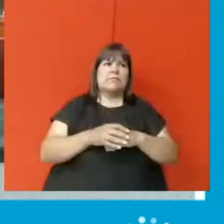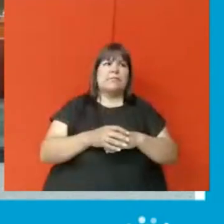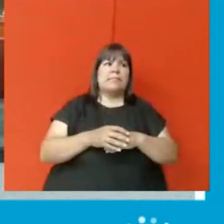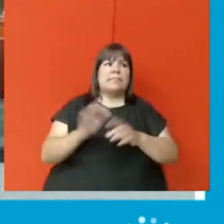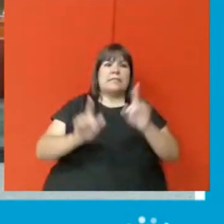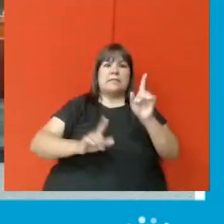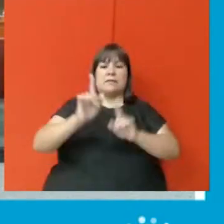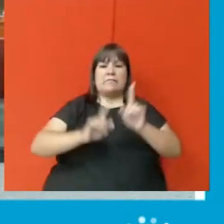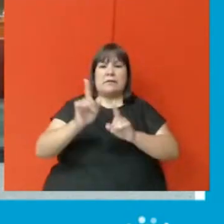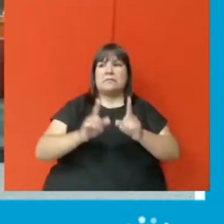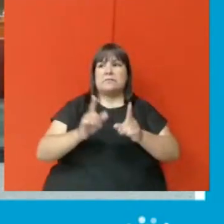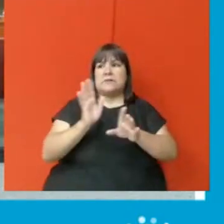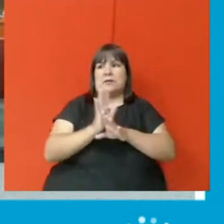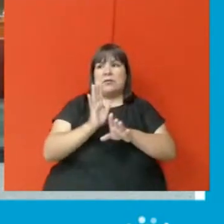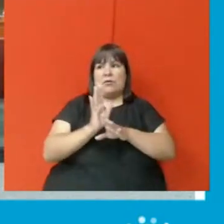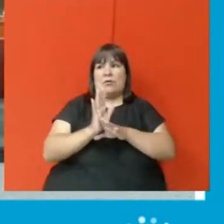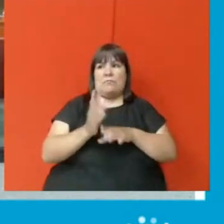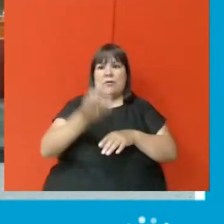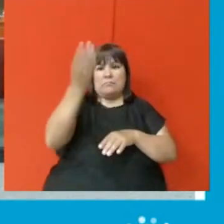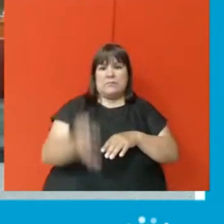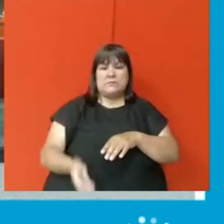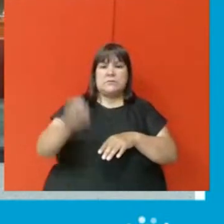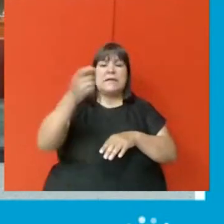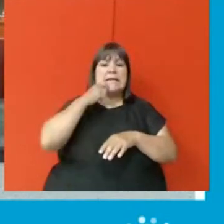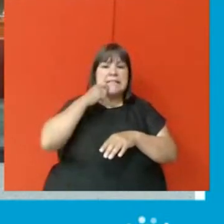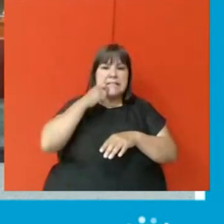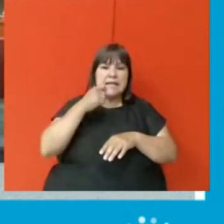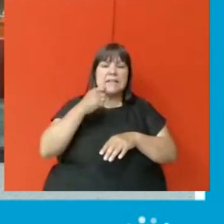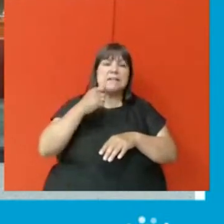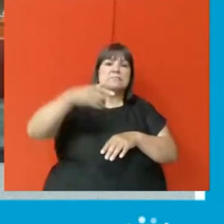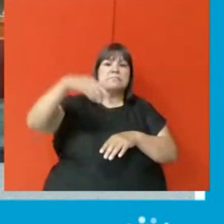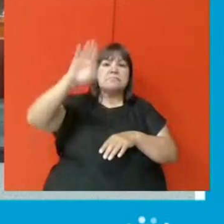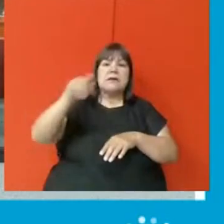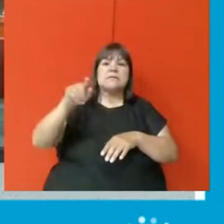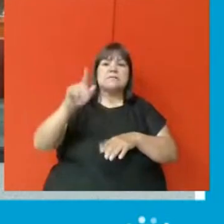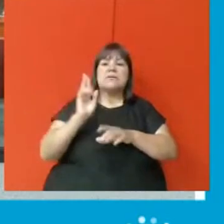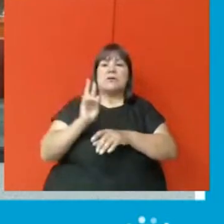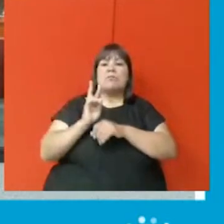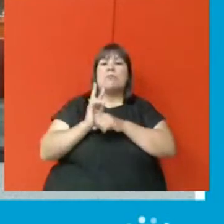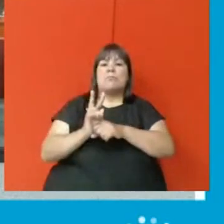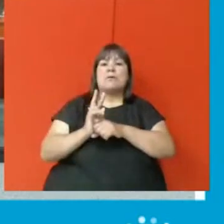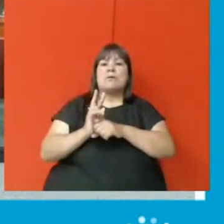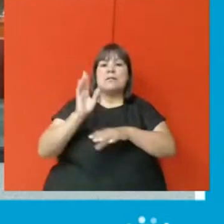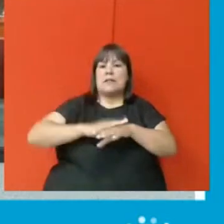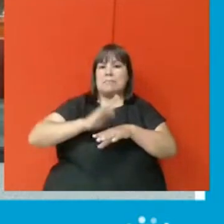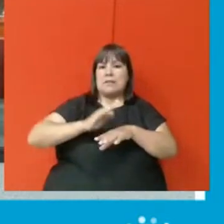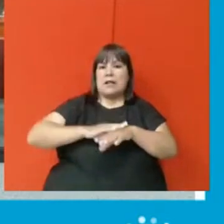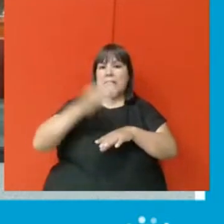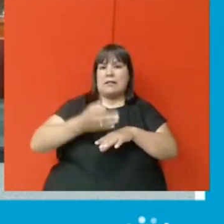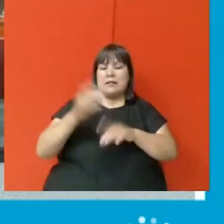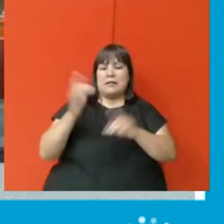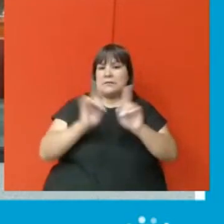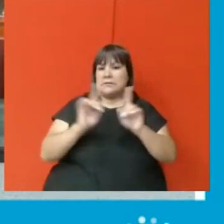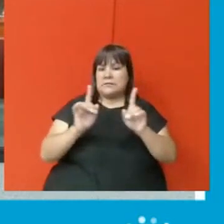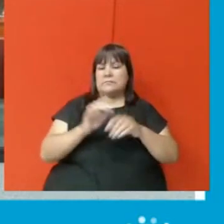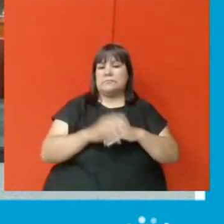con respecto al paciente que están atendiendo. Pero podemos hablar un poco más. Es una carga tremendamente pesada